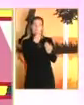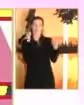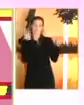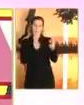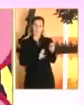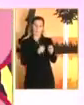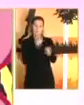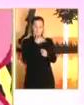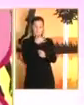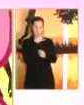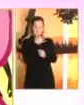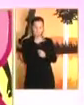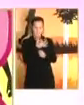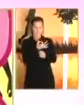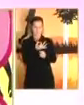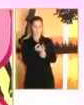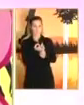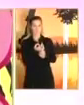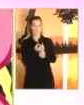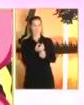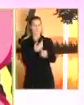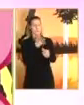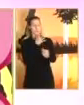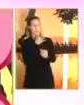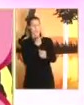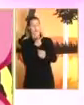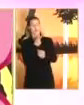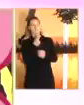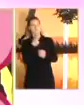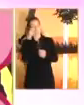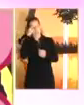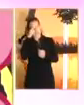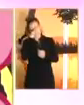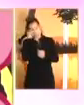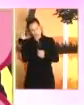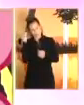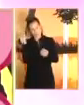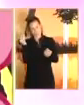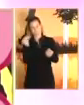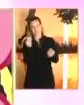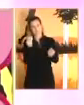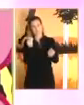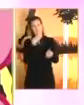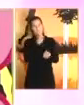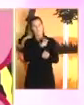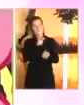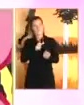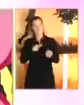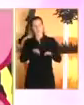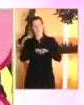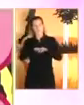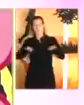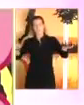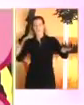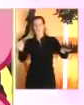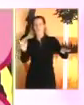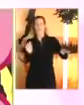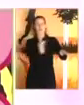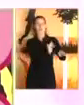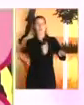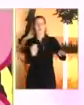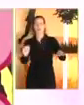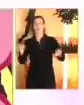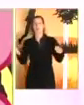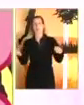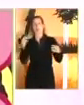estar y aquí otra vez. Les hemos dado las claves, yo no sé si se me ha olvidado antes, de lo que tienen que tener encima de la mesa para ver su